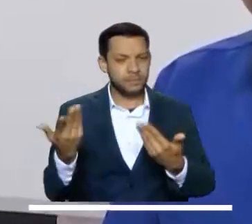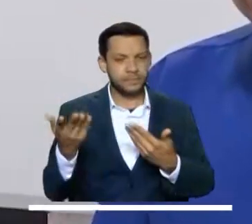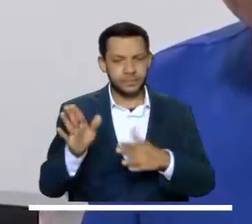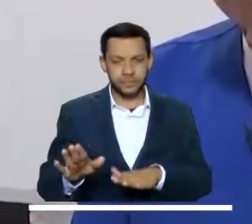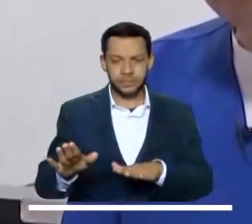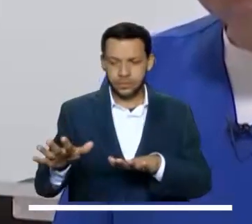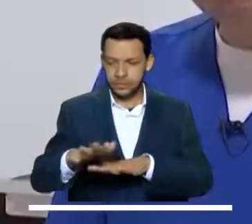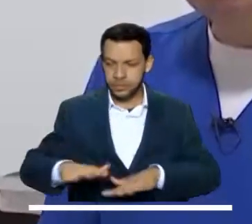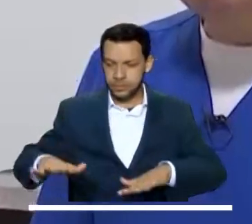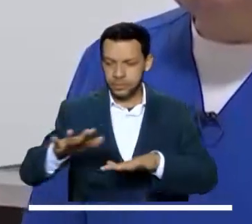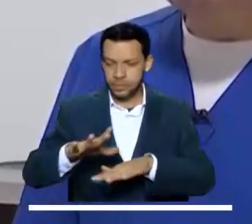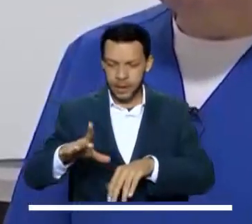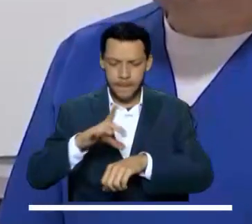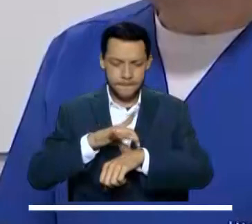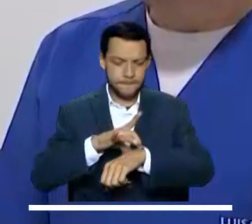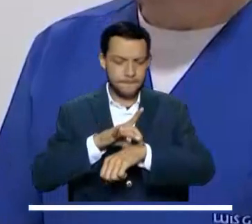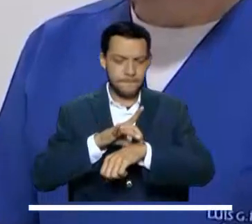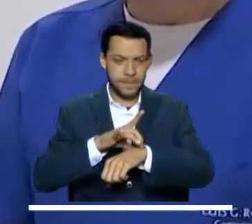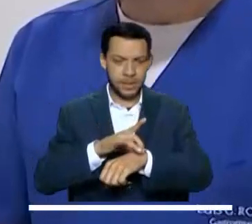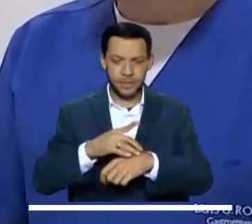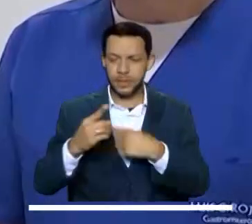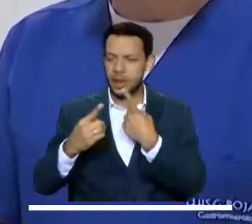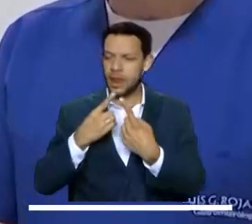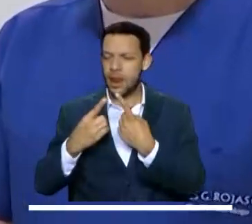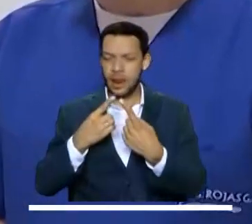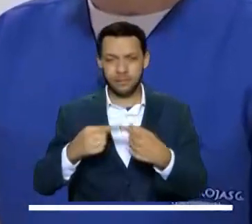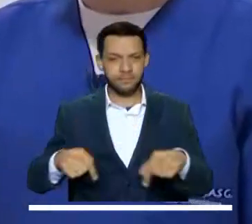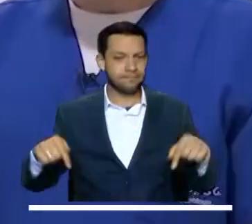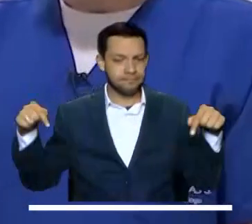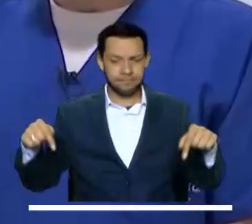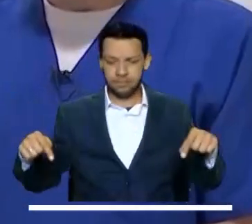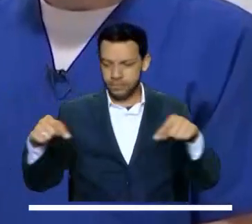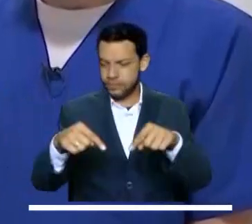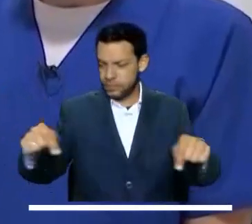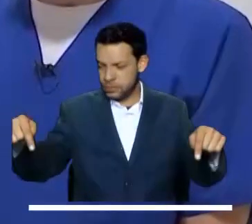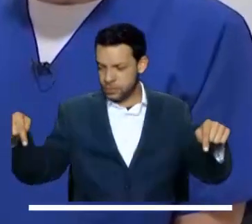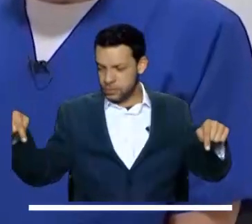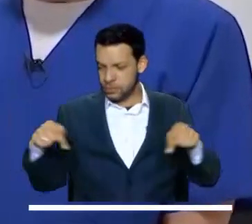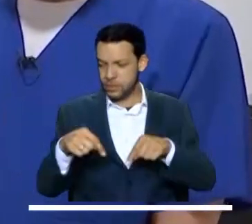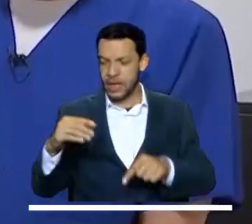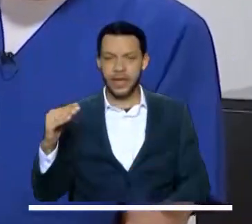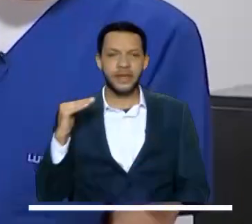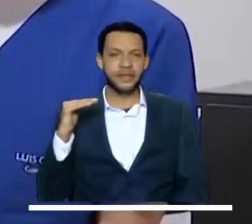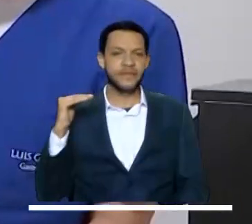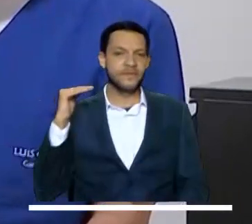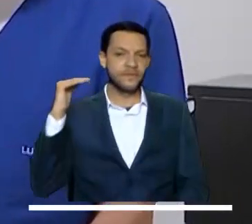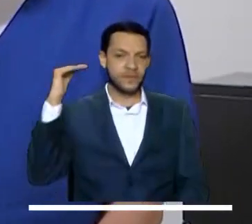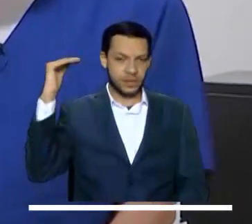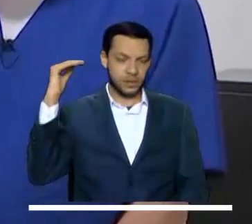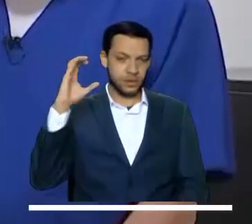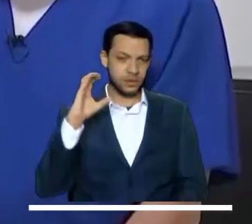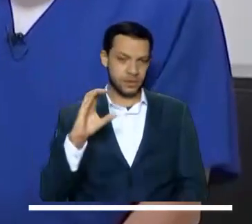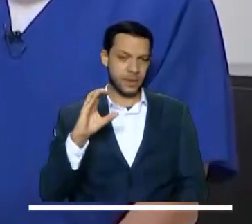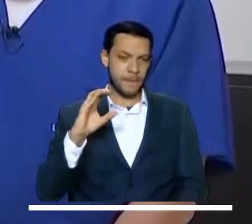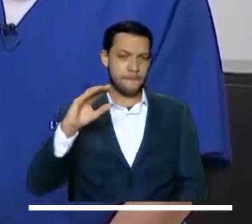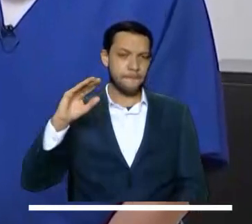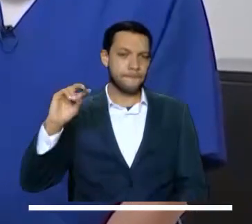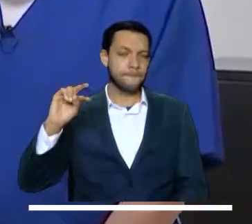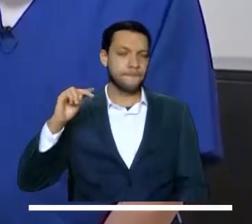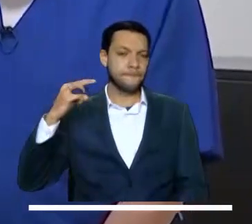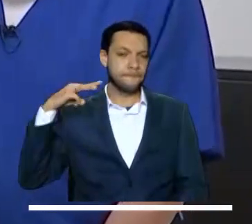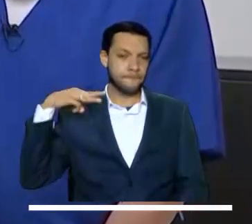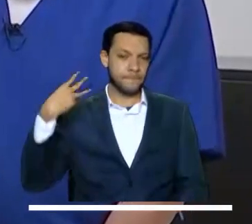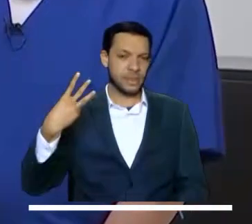del doctor Luis Guillermo Rojas González. Estamos grabando en la Torre C, en el piso